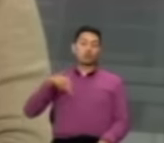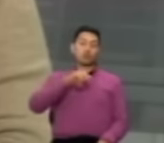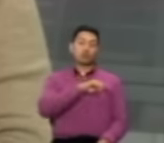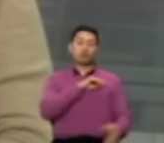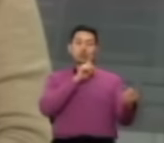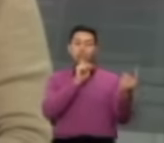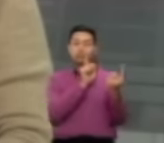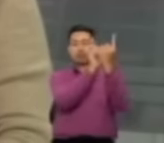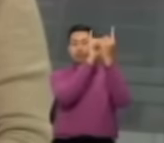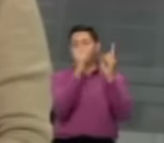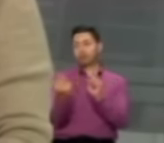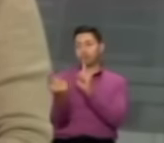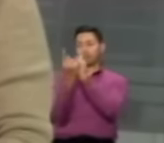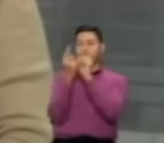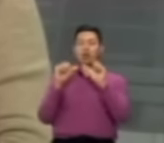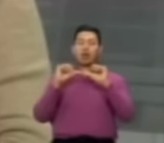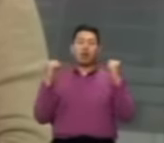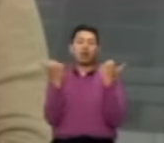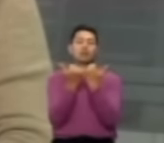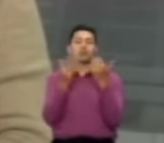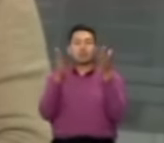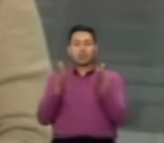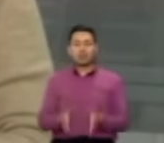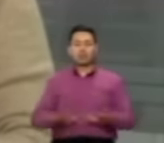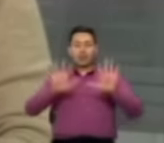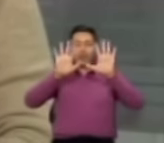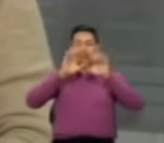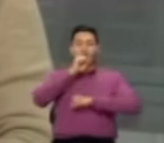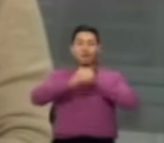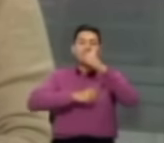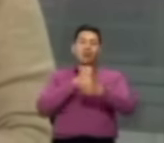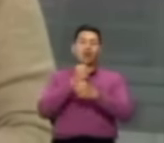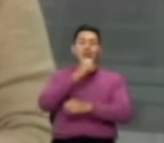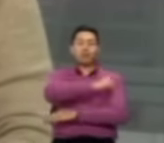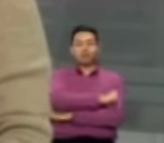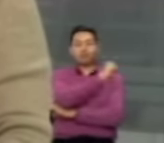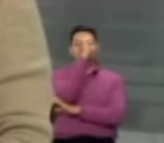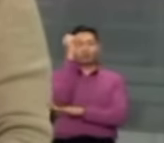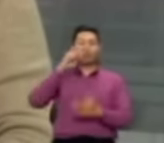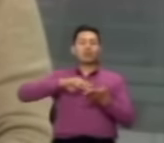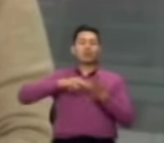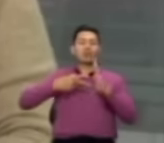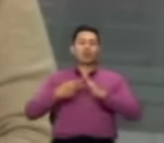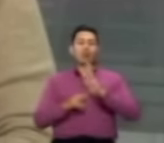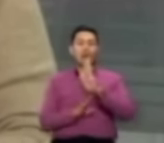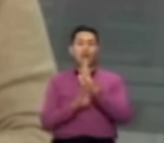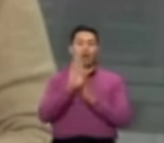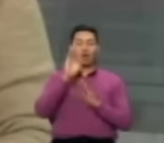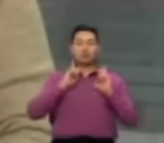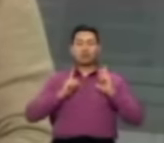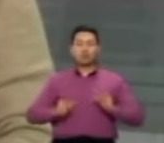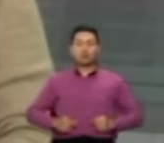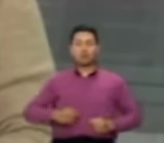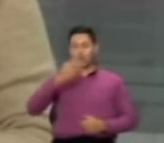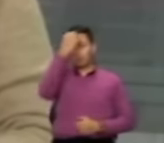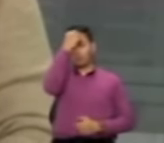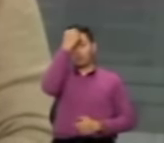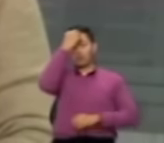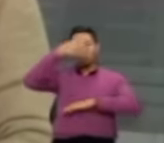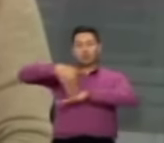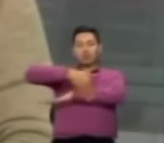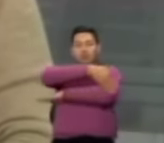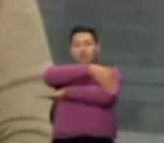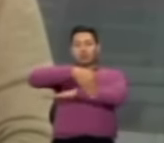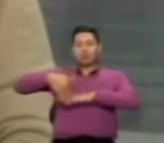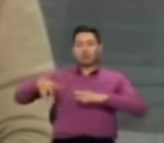asambleístas, hay una década ganada, ganada en función a los avances en salud, a los avances en educación, a los avances en vialidad, en